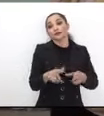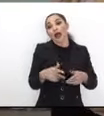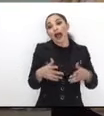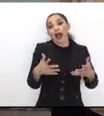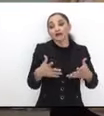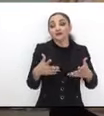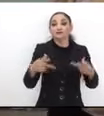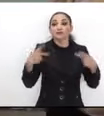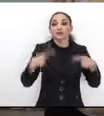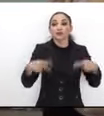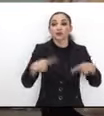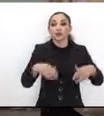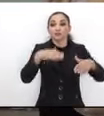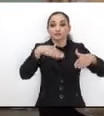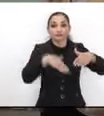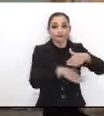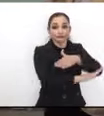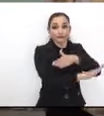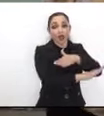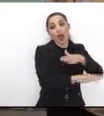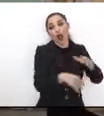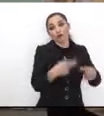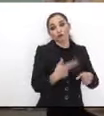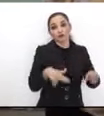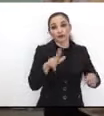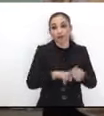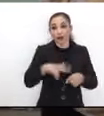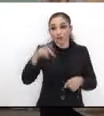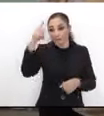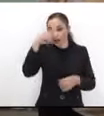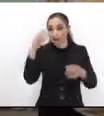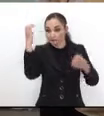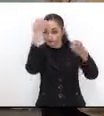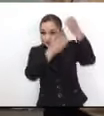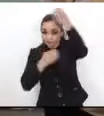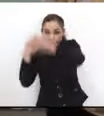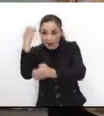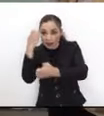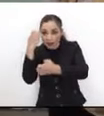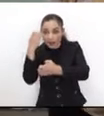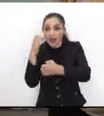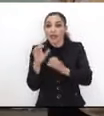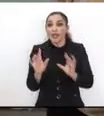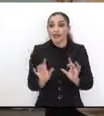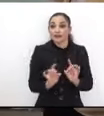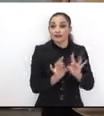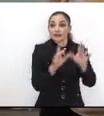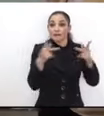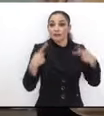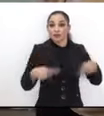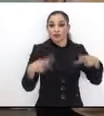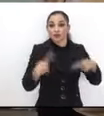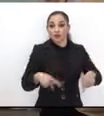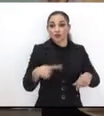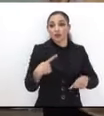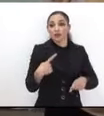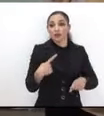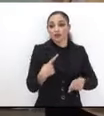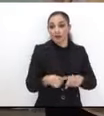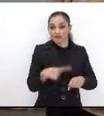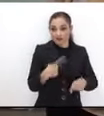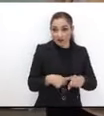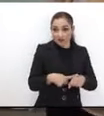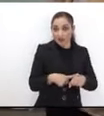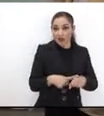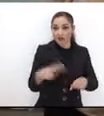ser valorado. Y si requiere de un manejo ambulatorio, nunca ingresó al hospital, nunca hubo esa exposición. Y si